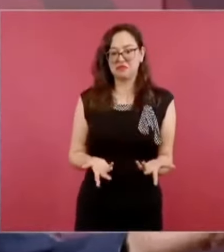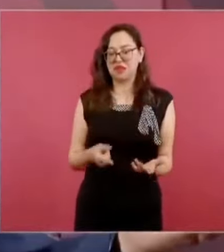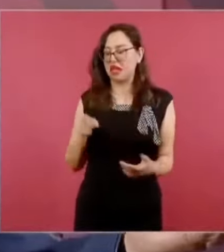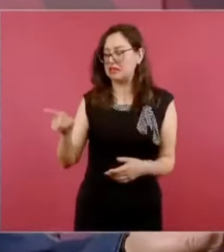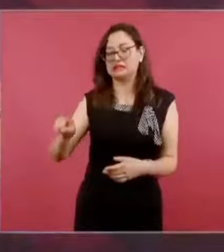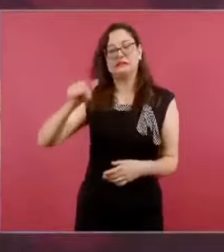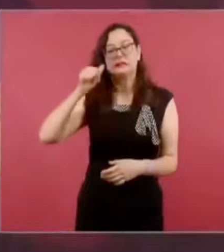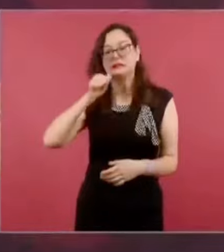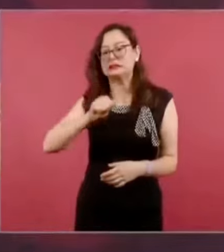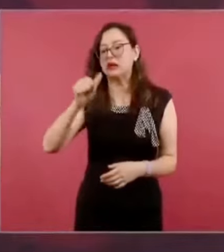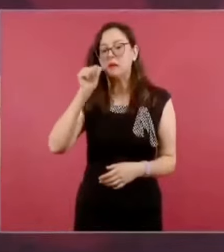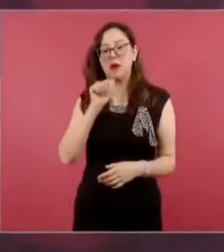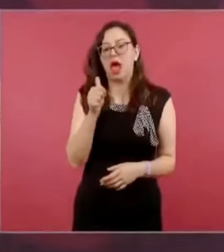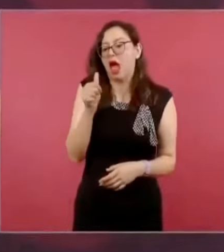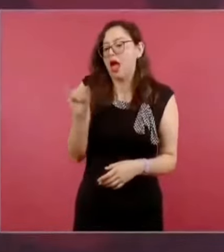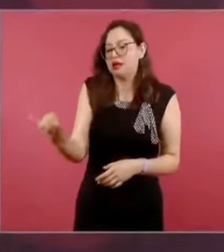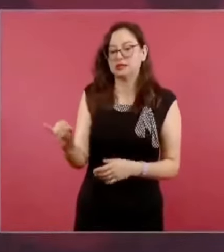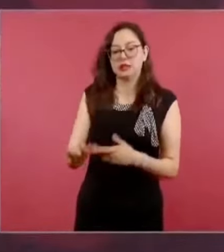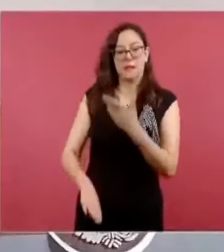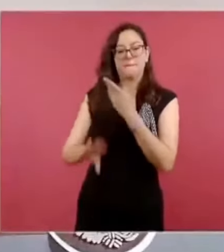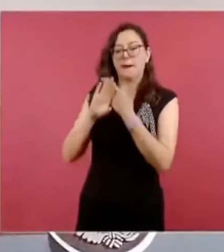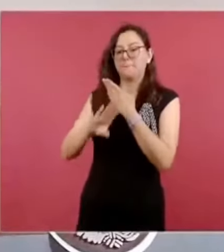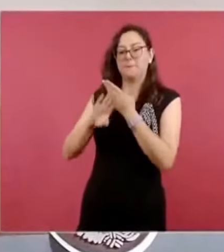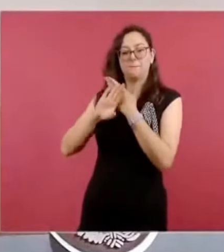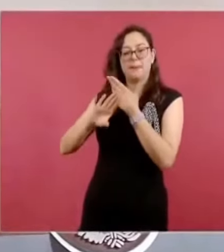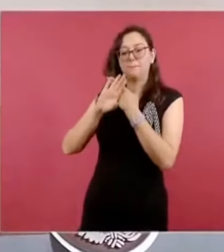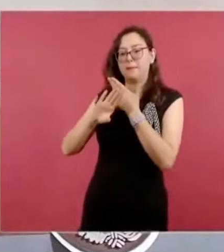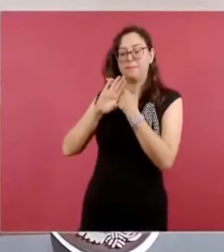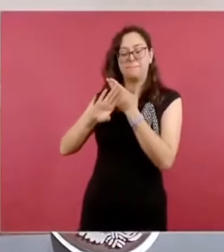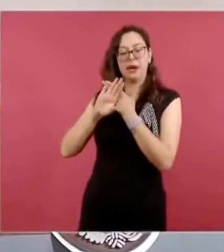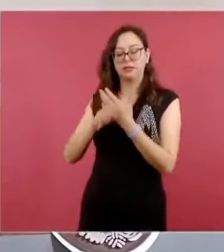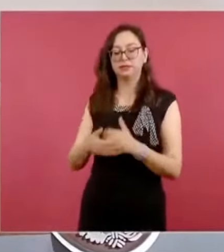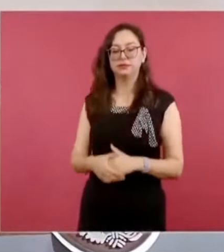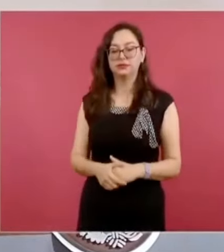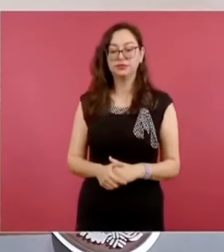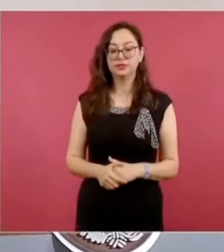abiertamente en contra nuestra.